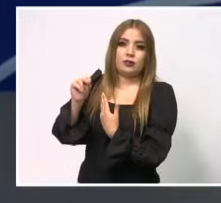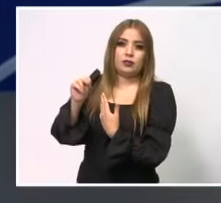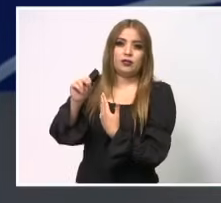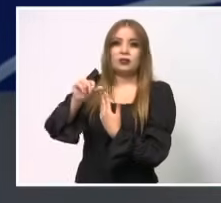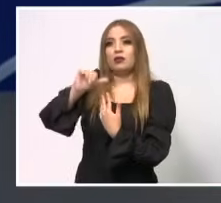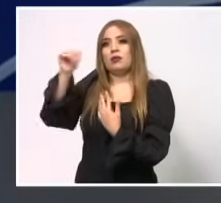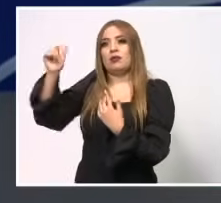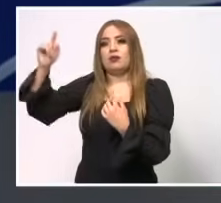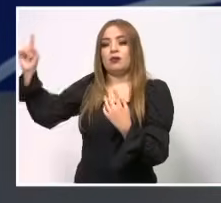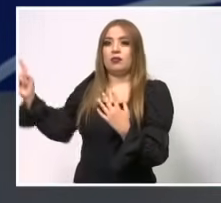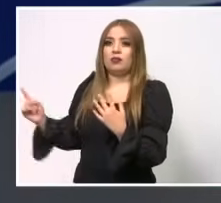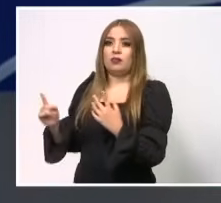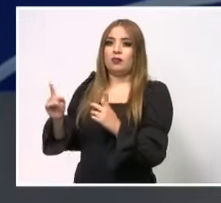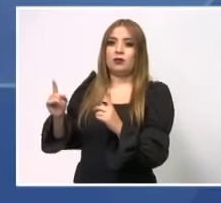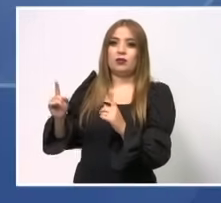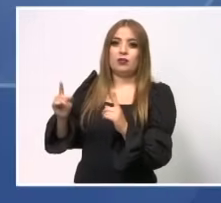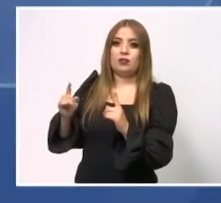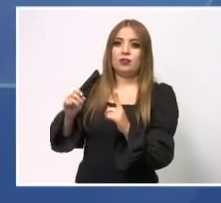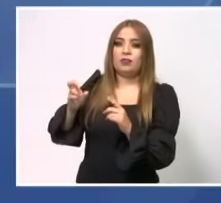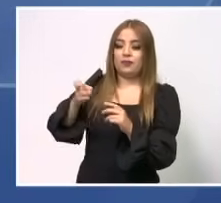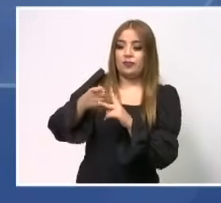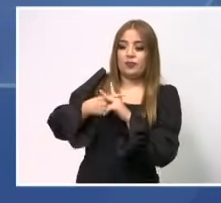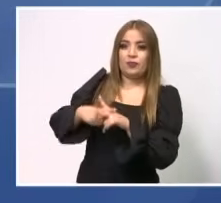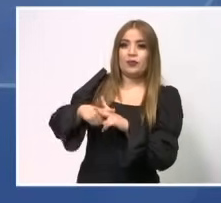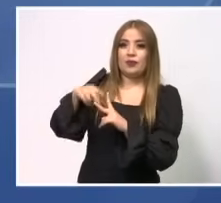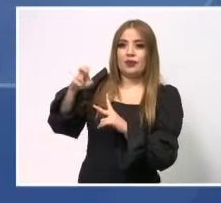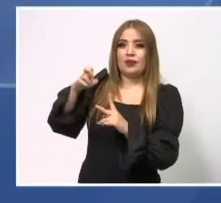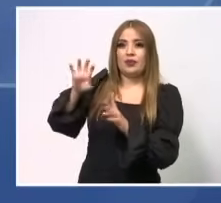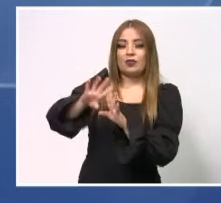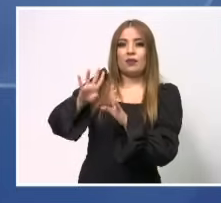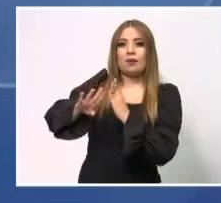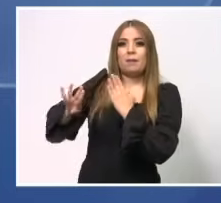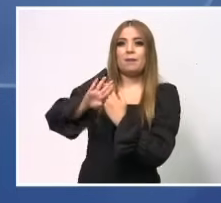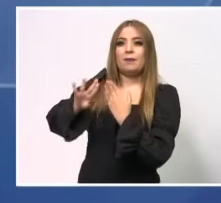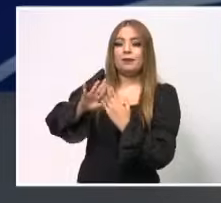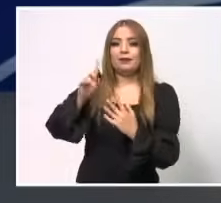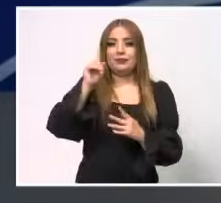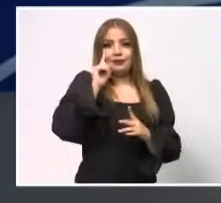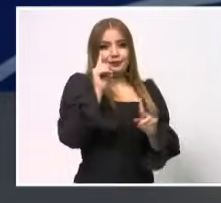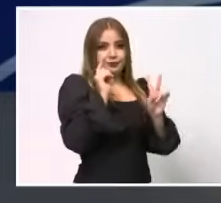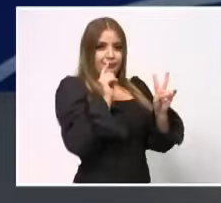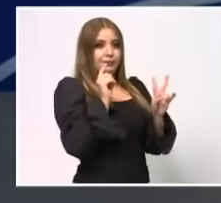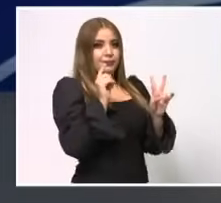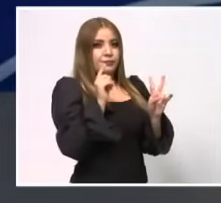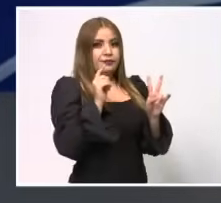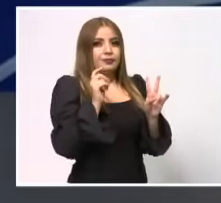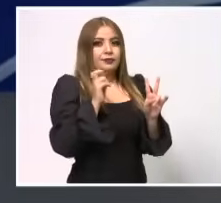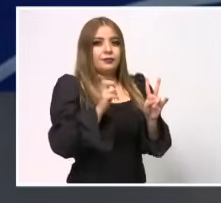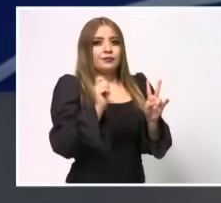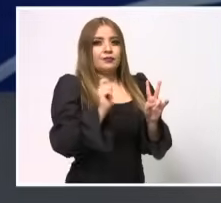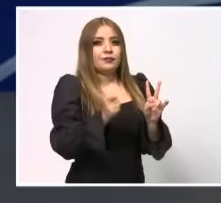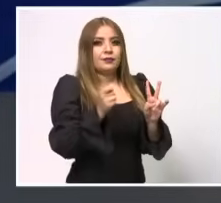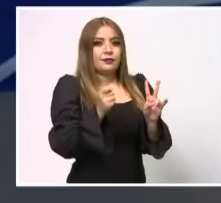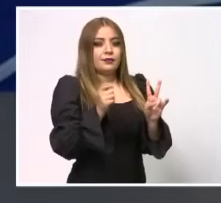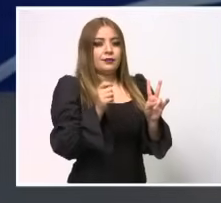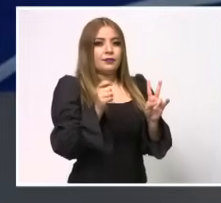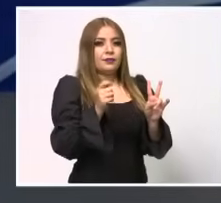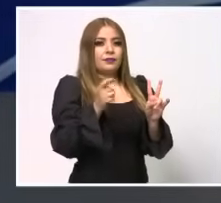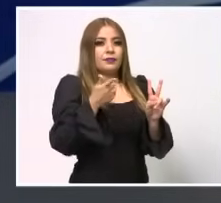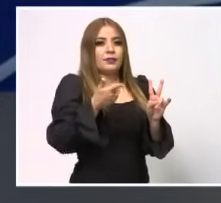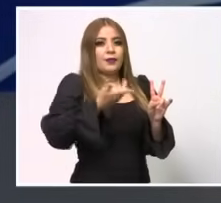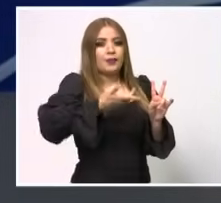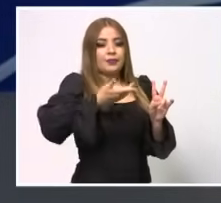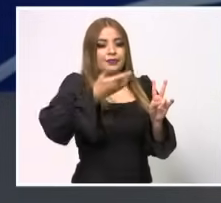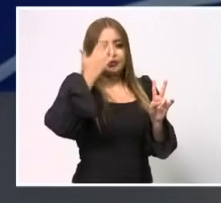el otro Sí pero el otro pero el que inicia es el que provoca me explico el señor es dos cosas de forma pues muy